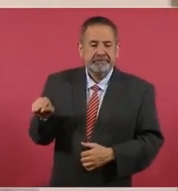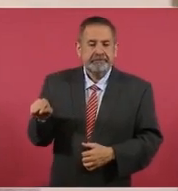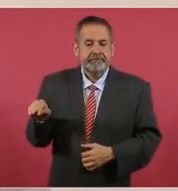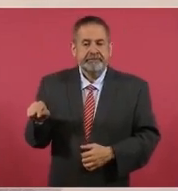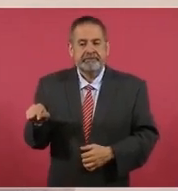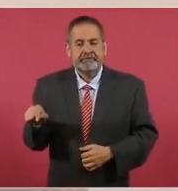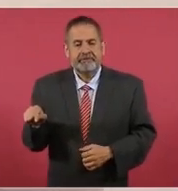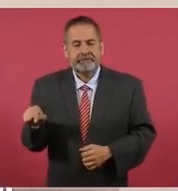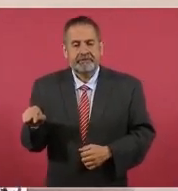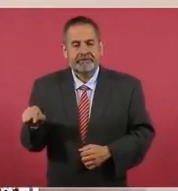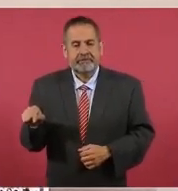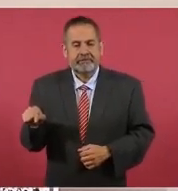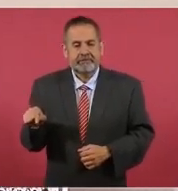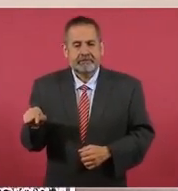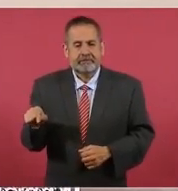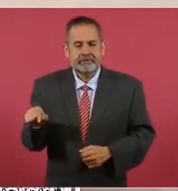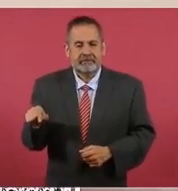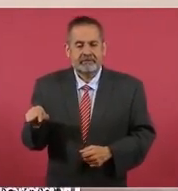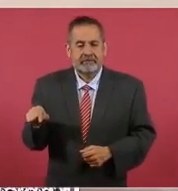que